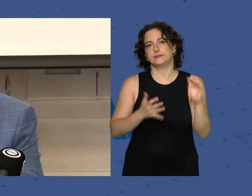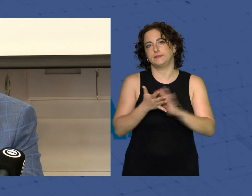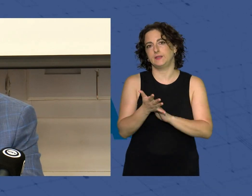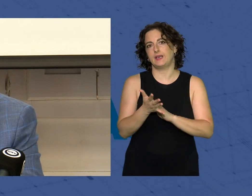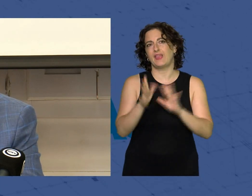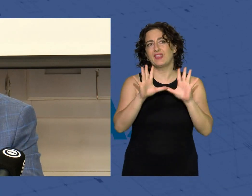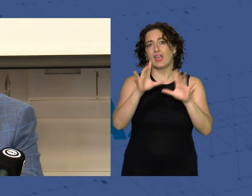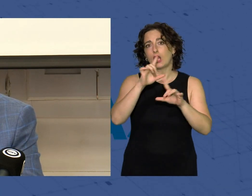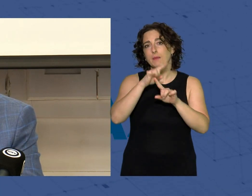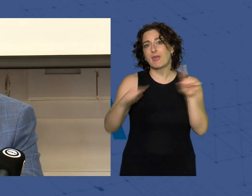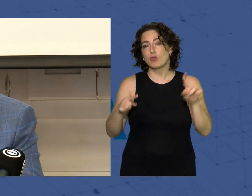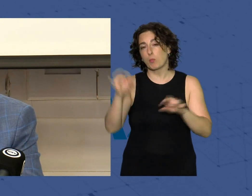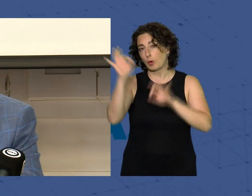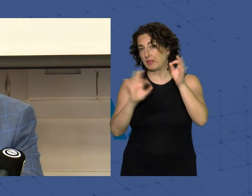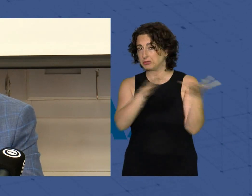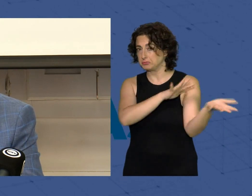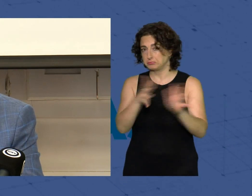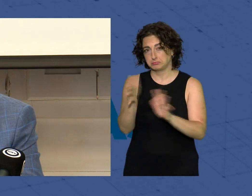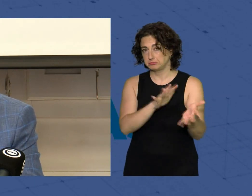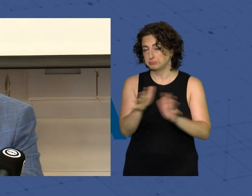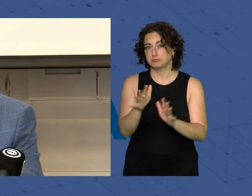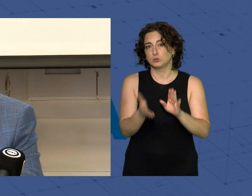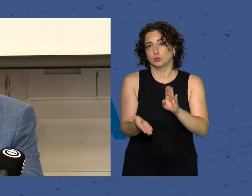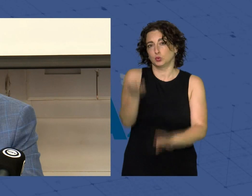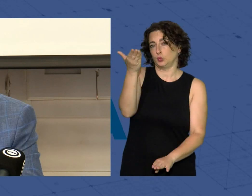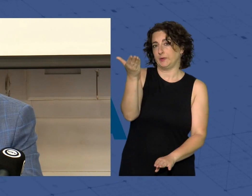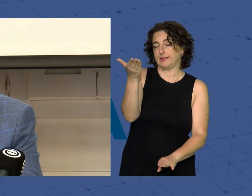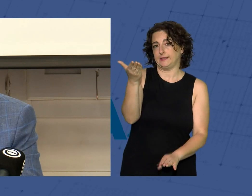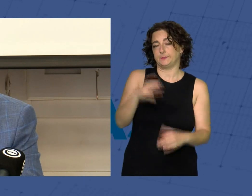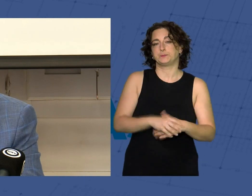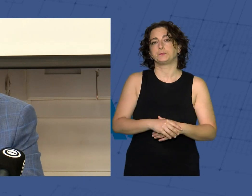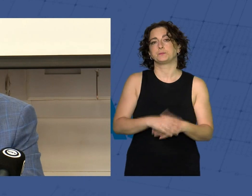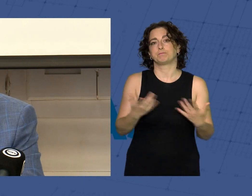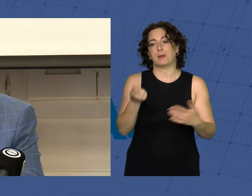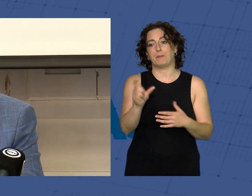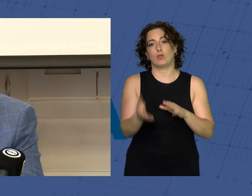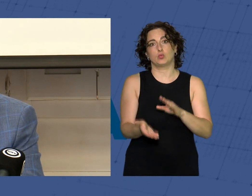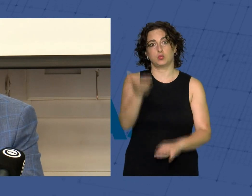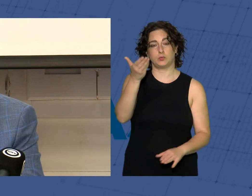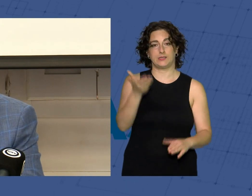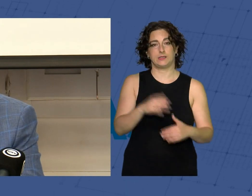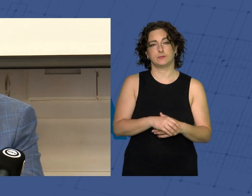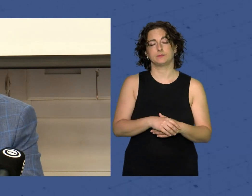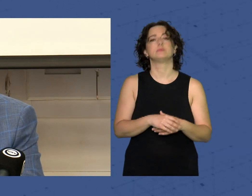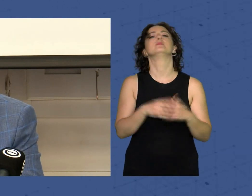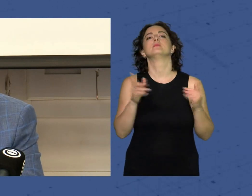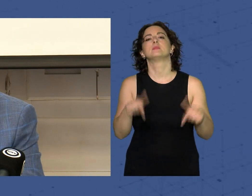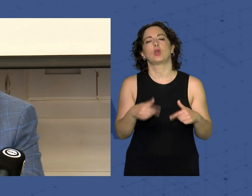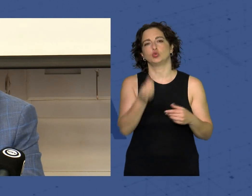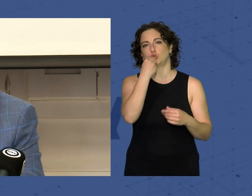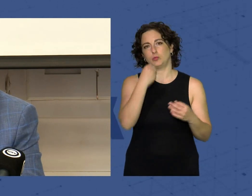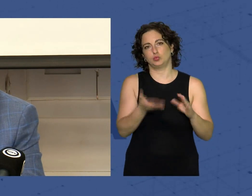10,5% aproximadamente en la subida de los precios del consumo